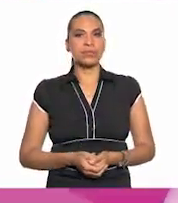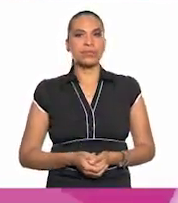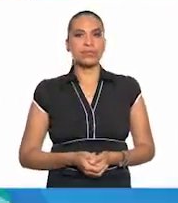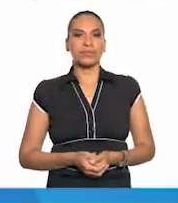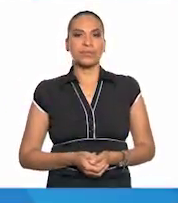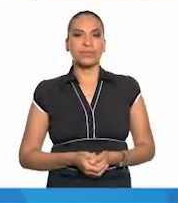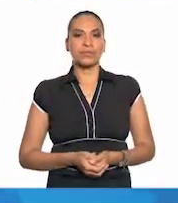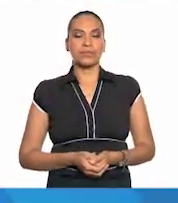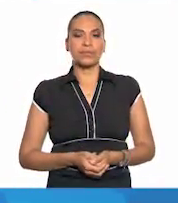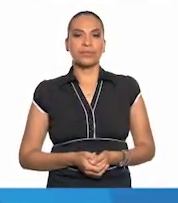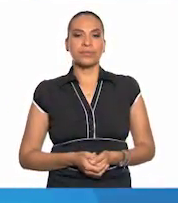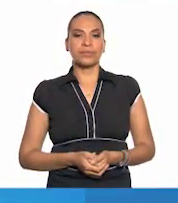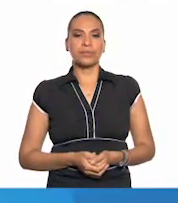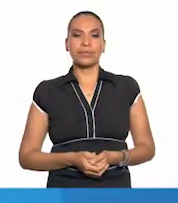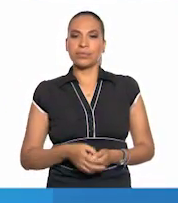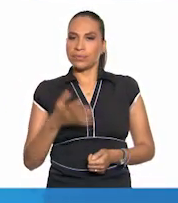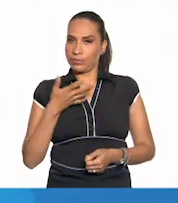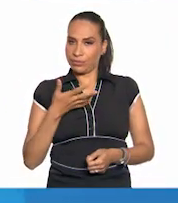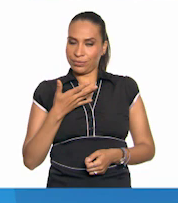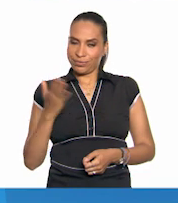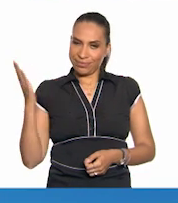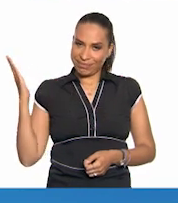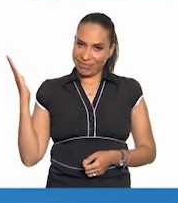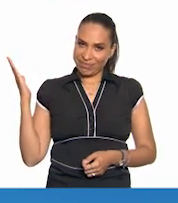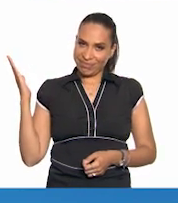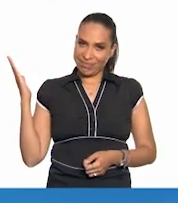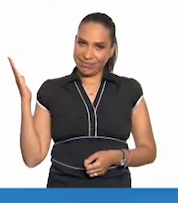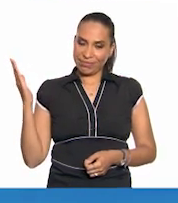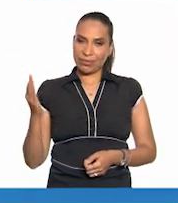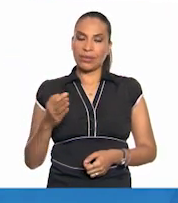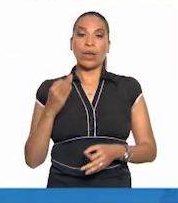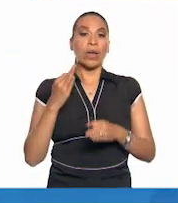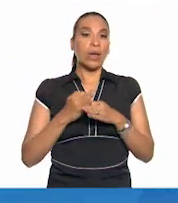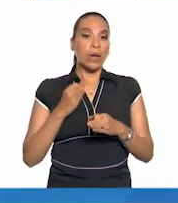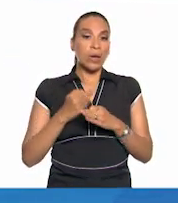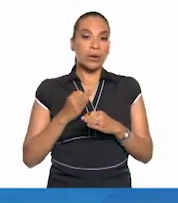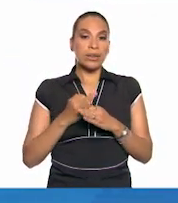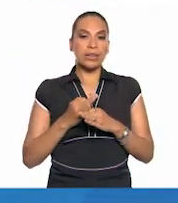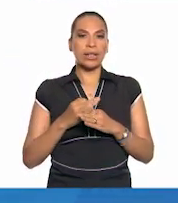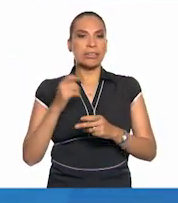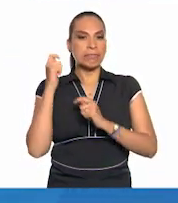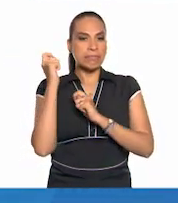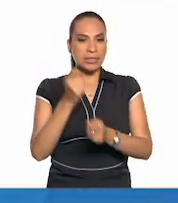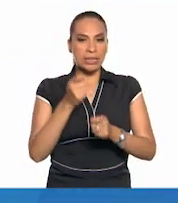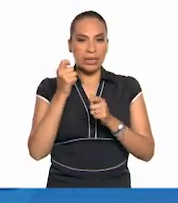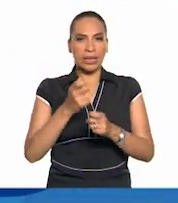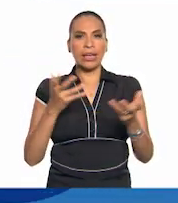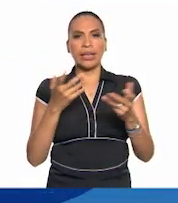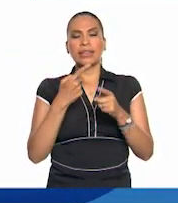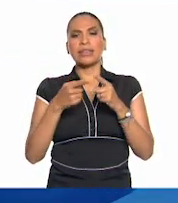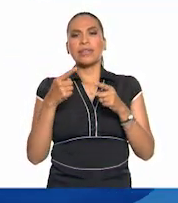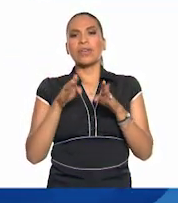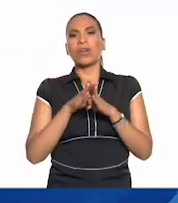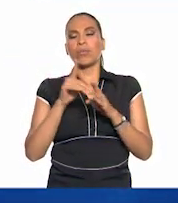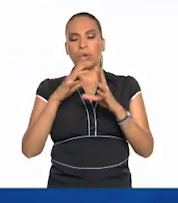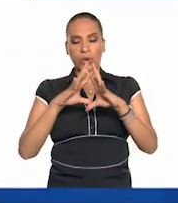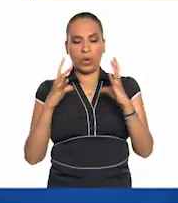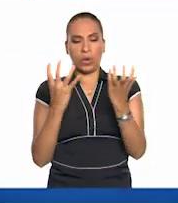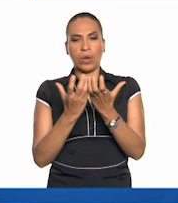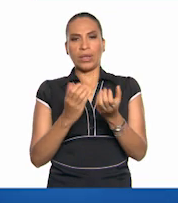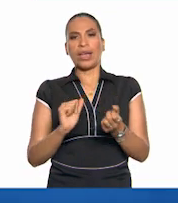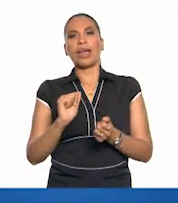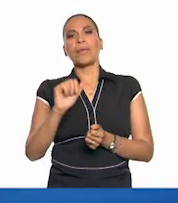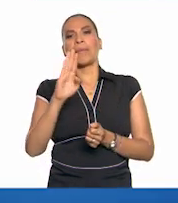piñata. Ahí está, maestra. Dice, actualmente las piñatas se elaboran a partir de una olla de